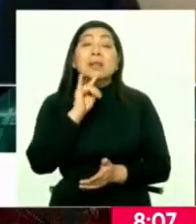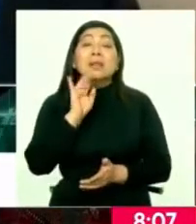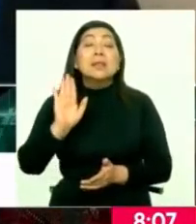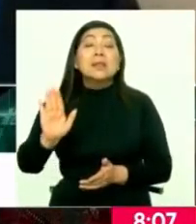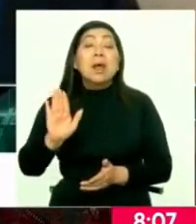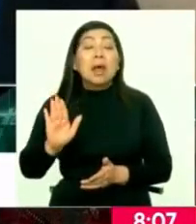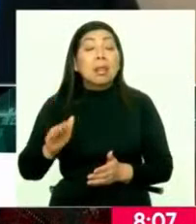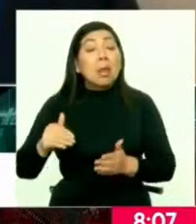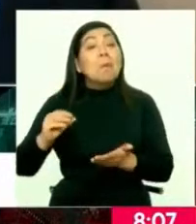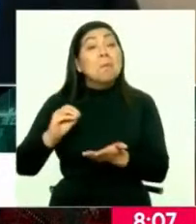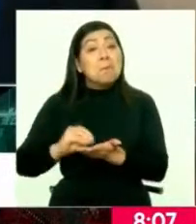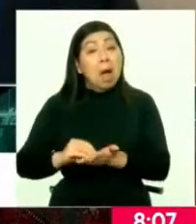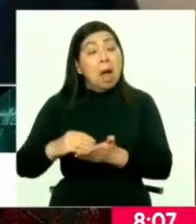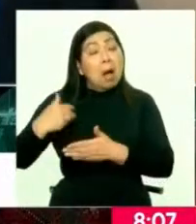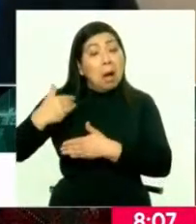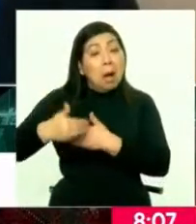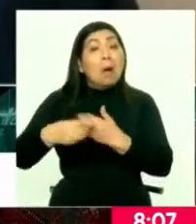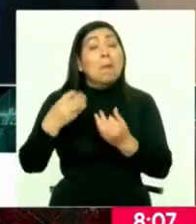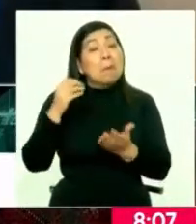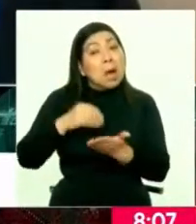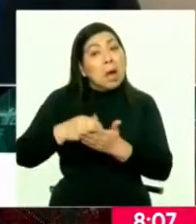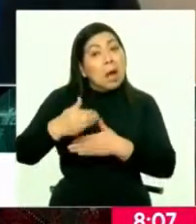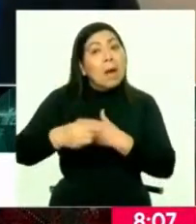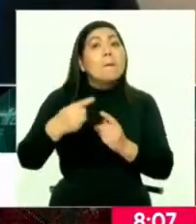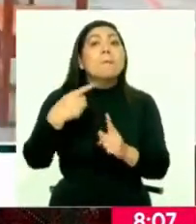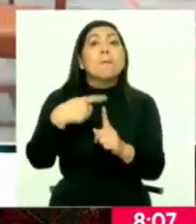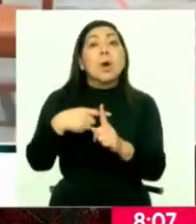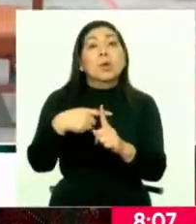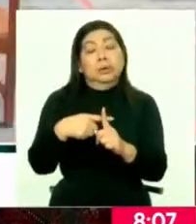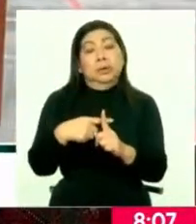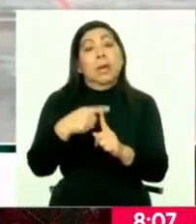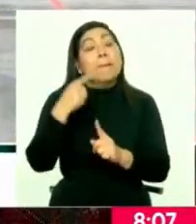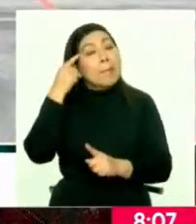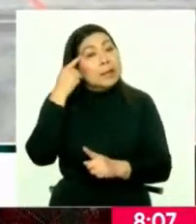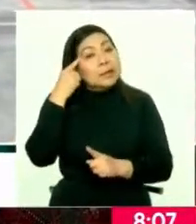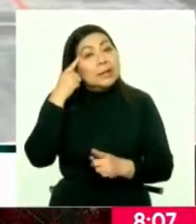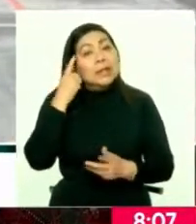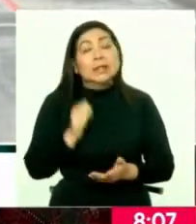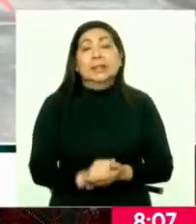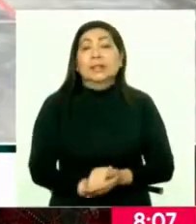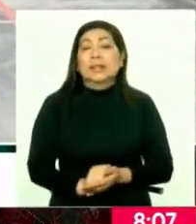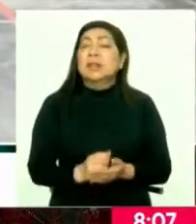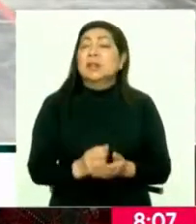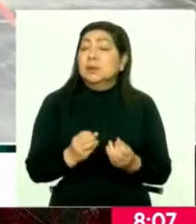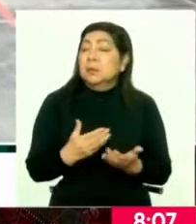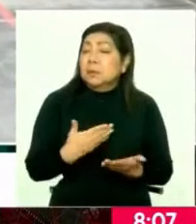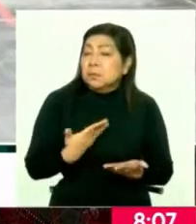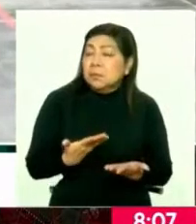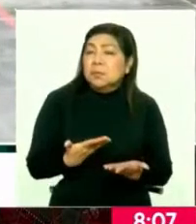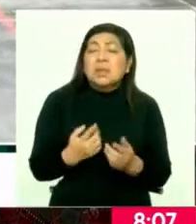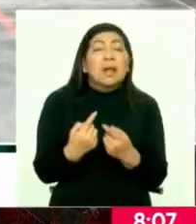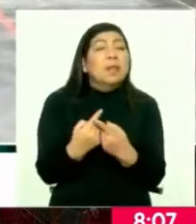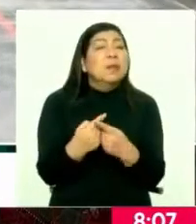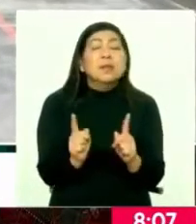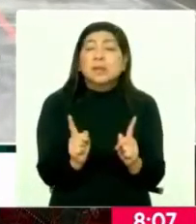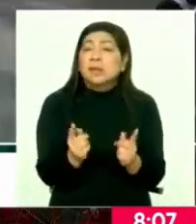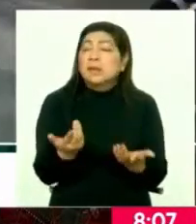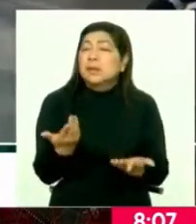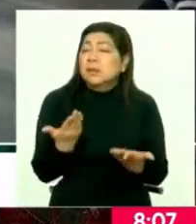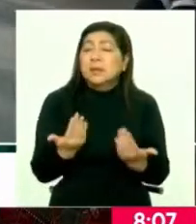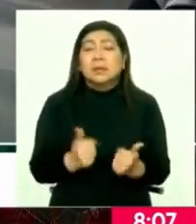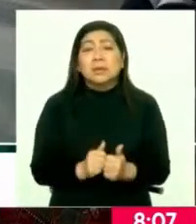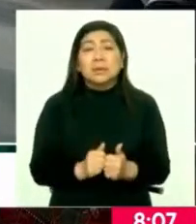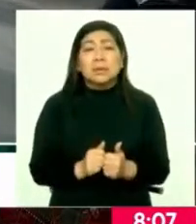número va a seguir avanzando de forma muy positiva. De acuerdo. Entonces, ¿cuál podríamos decir, las diferencias